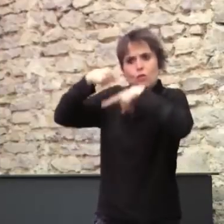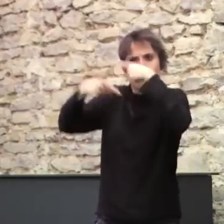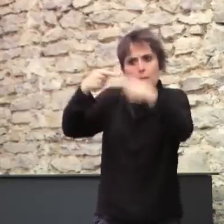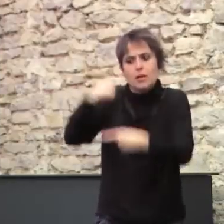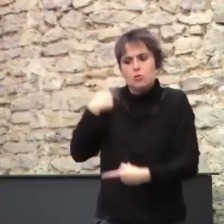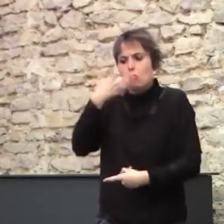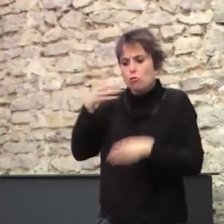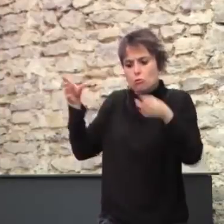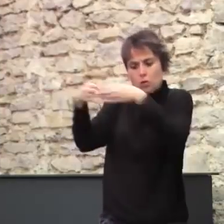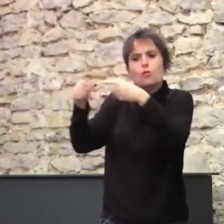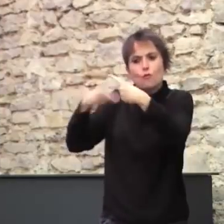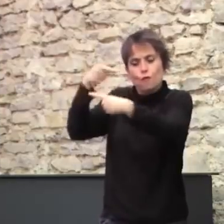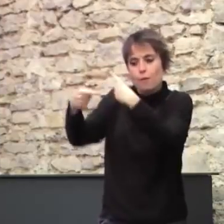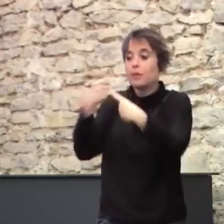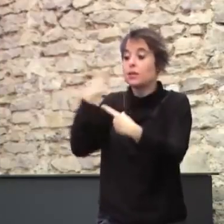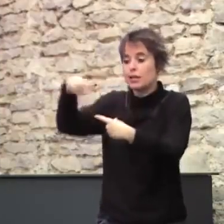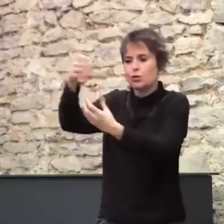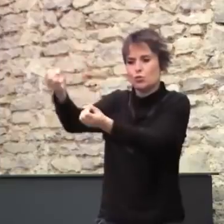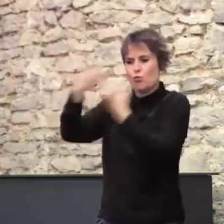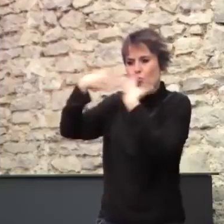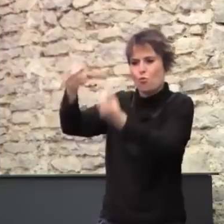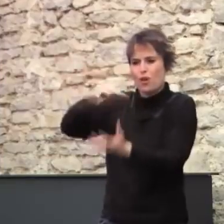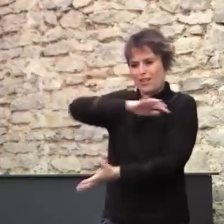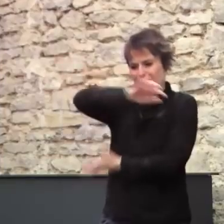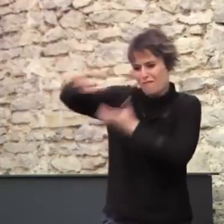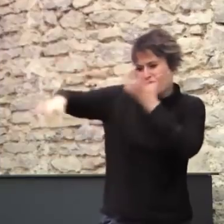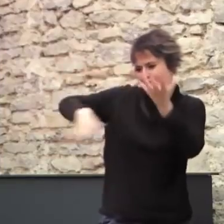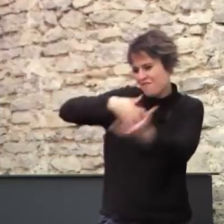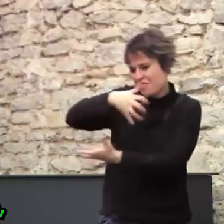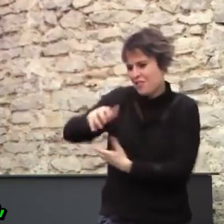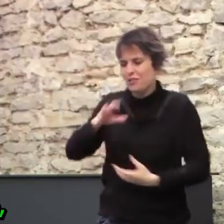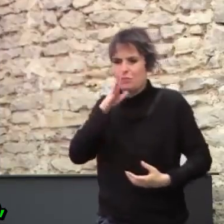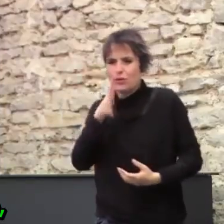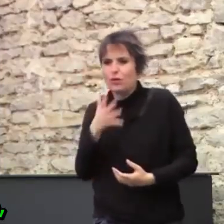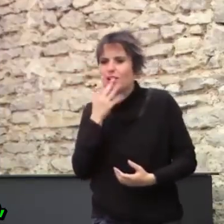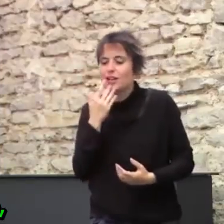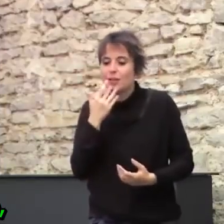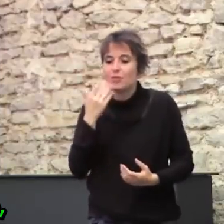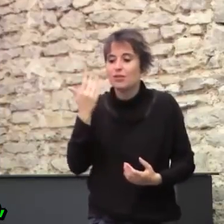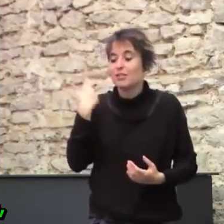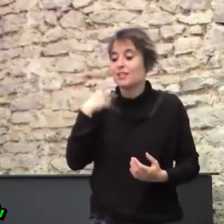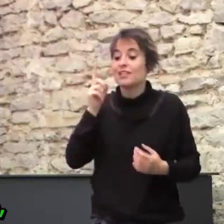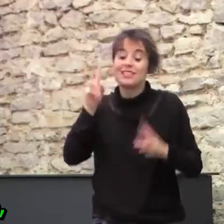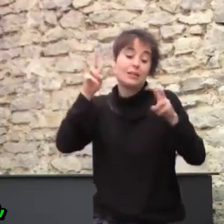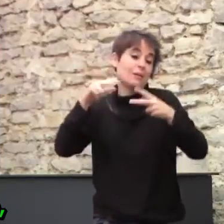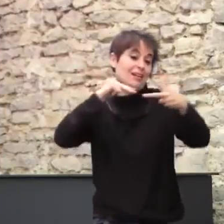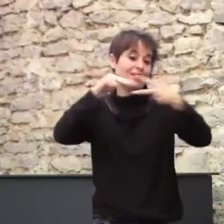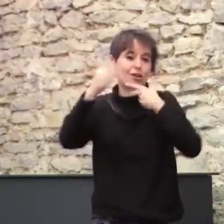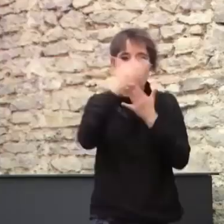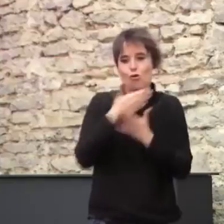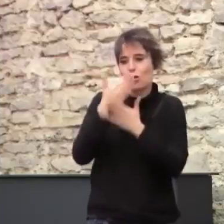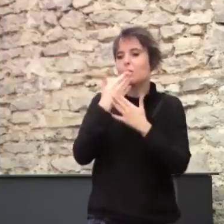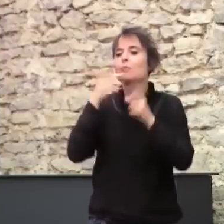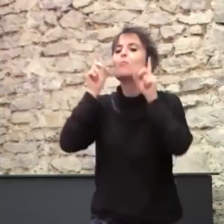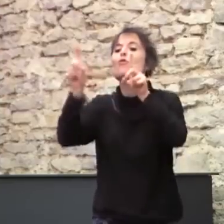esas familias y, bueno, cuando te cuentan el jaleo que supone, ¿no?, ya solo empezando por la ecastola, ¿no?, cuando